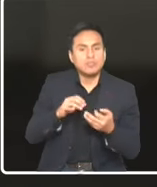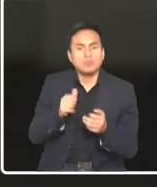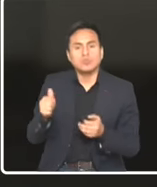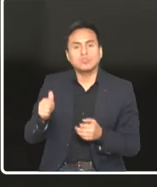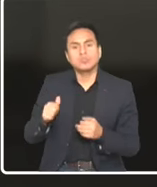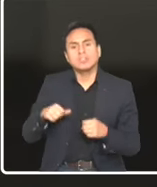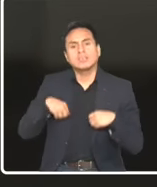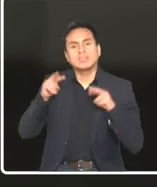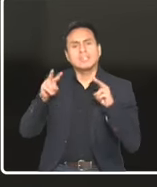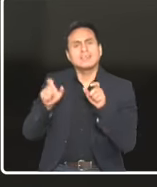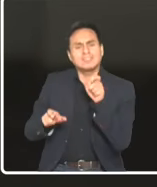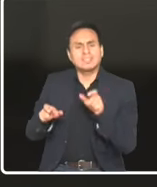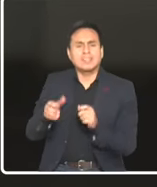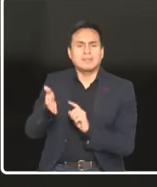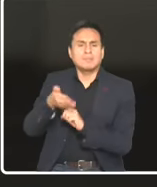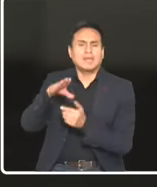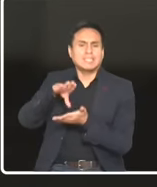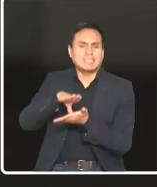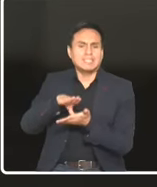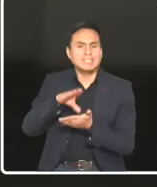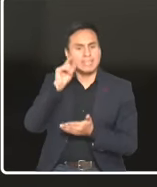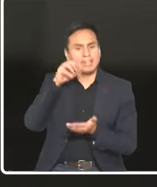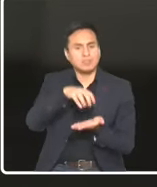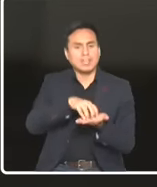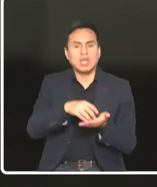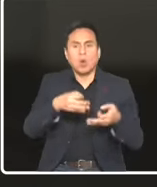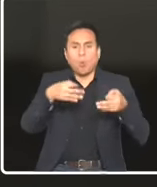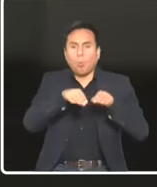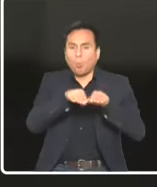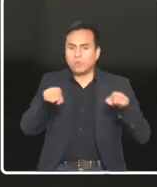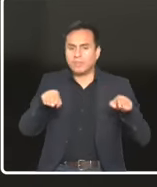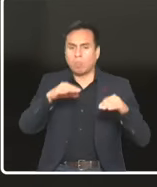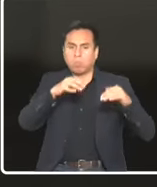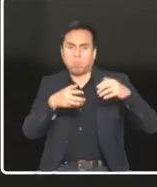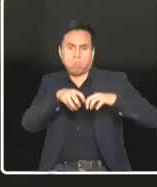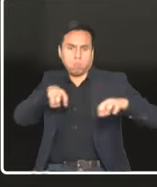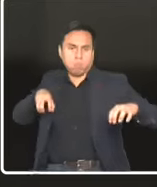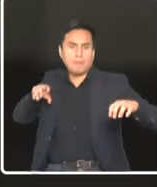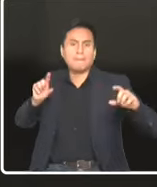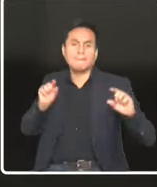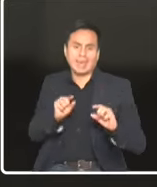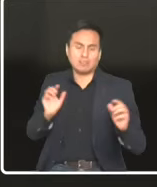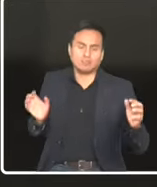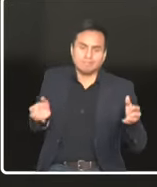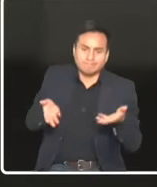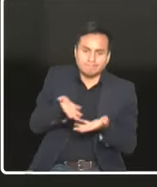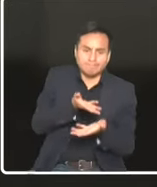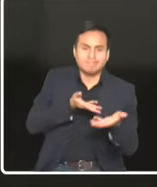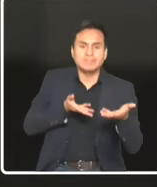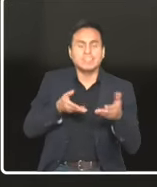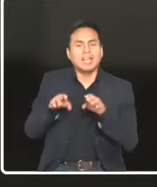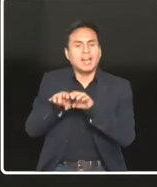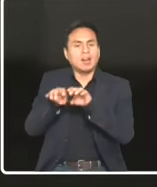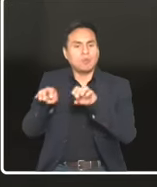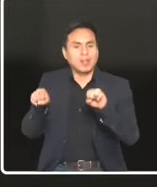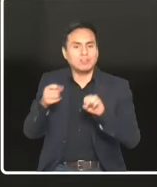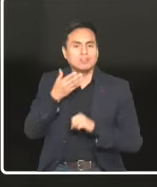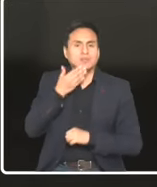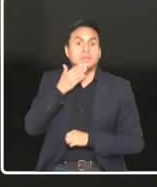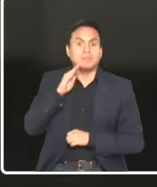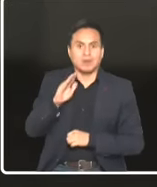niñas y adolescentes del país crear ciudades más justas y menos segregadas y llegar a un acuerdo para